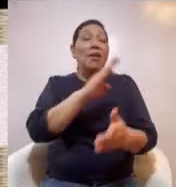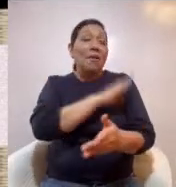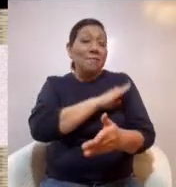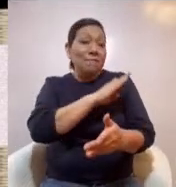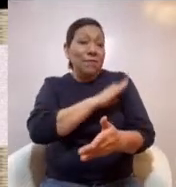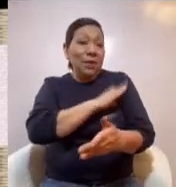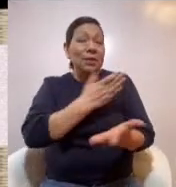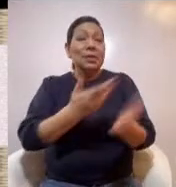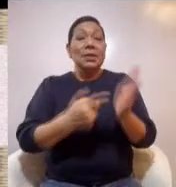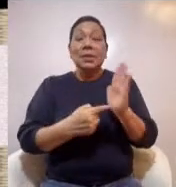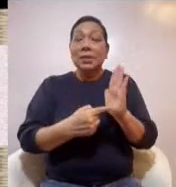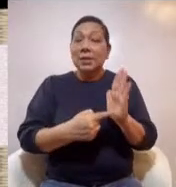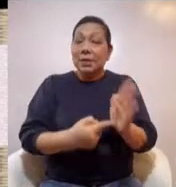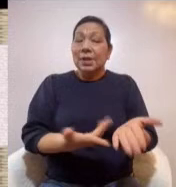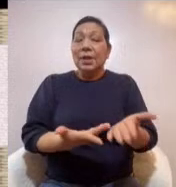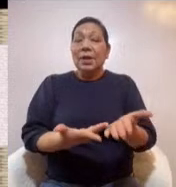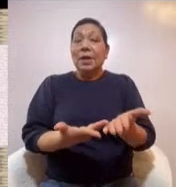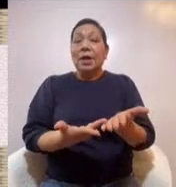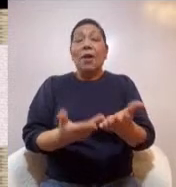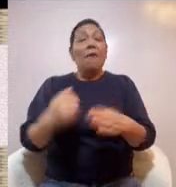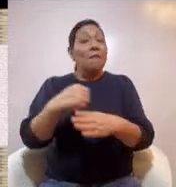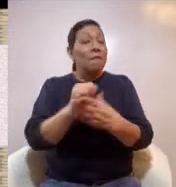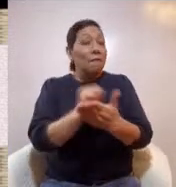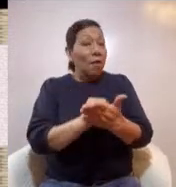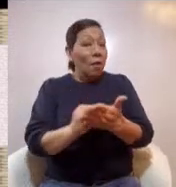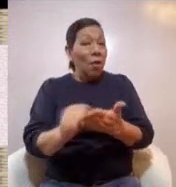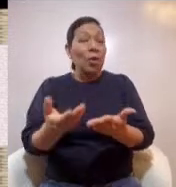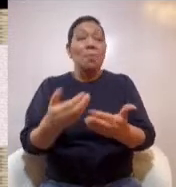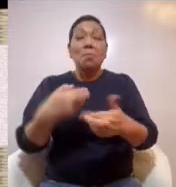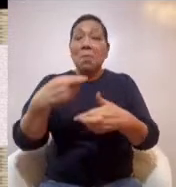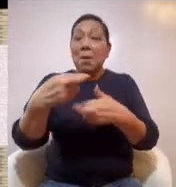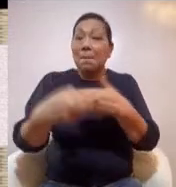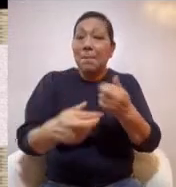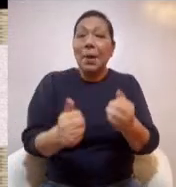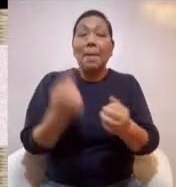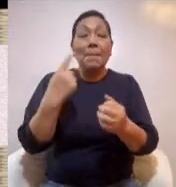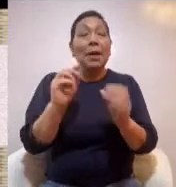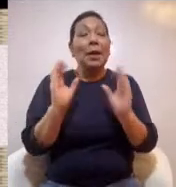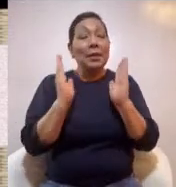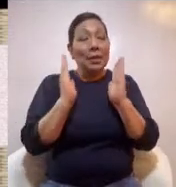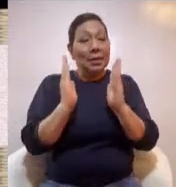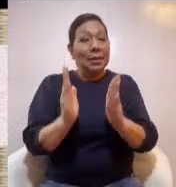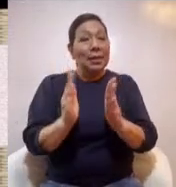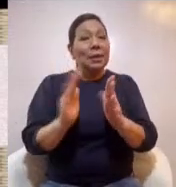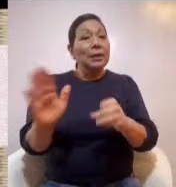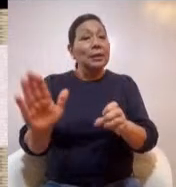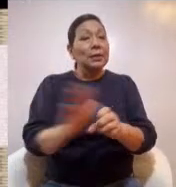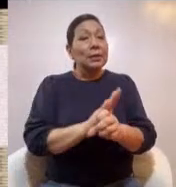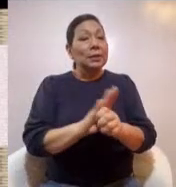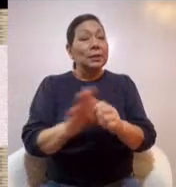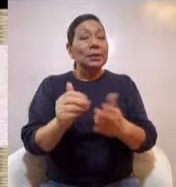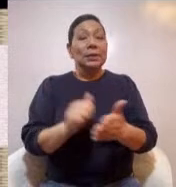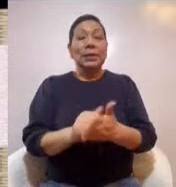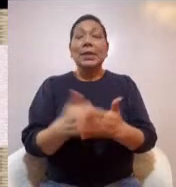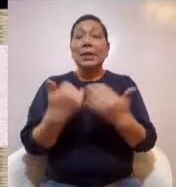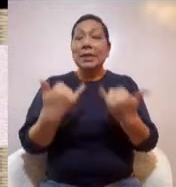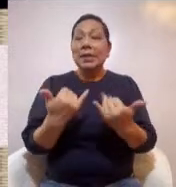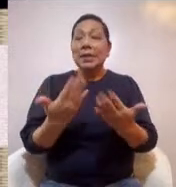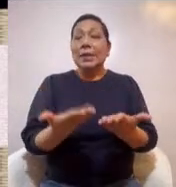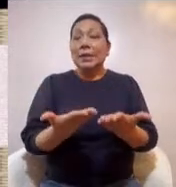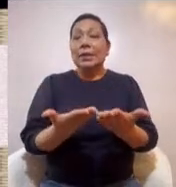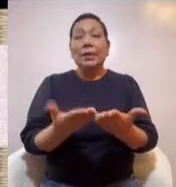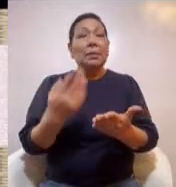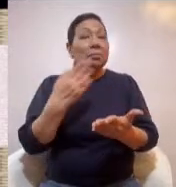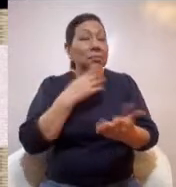especialización de las fiscalías, la especialización de los sistemas procesales para atender con mayor eficiencia y mayor